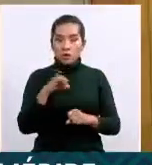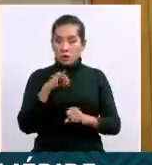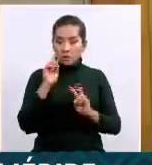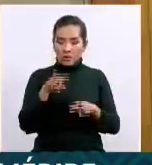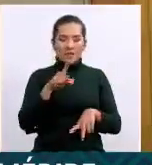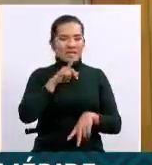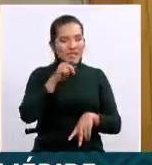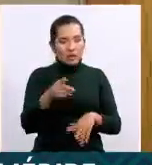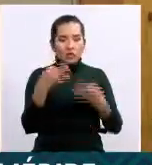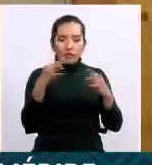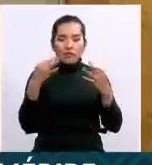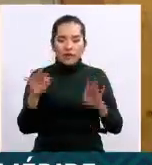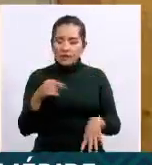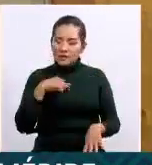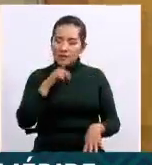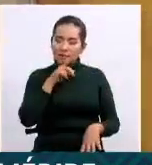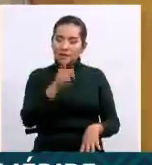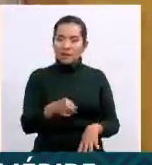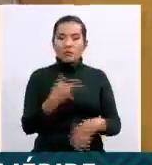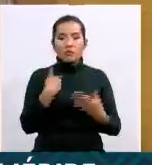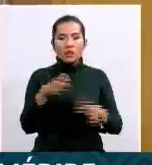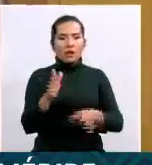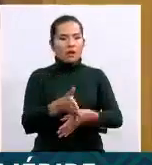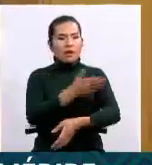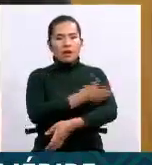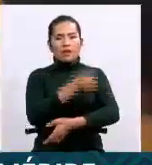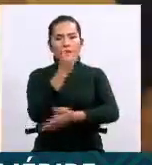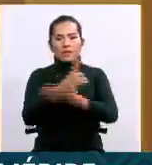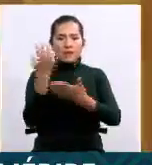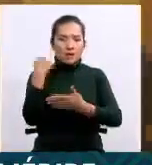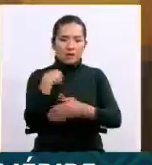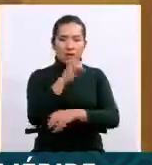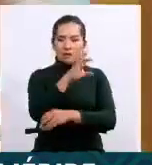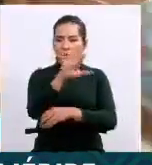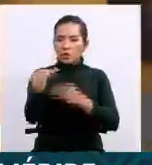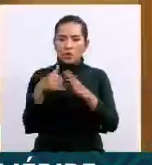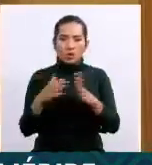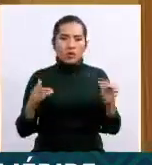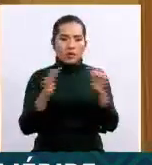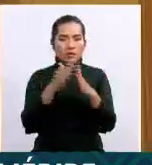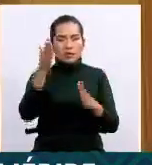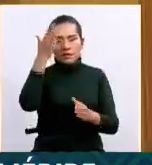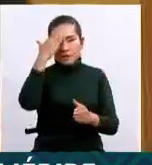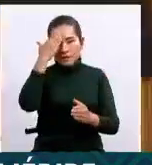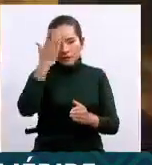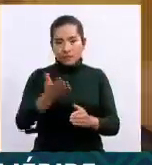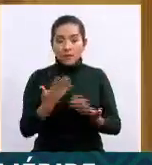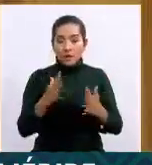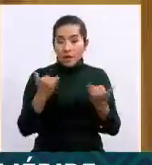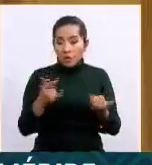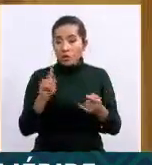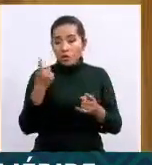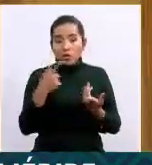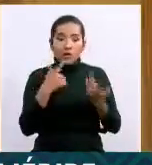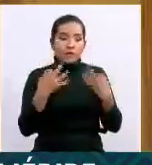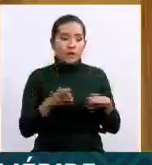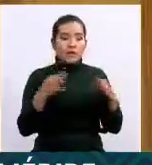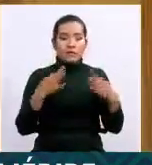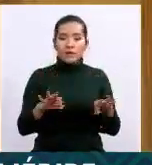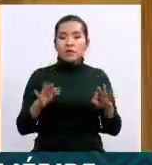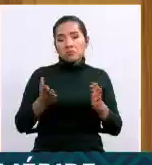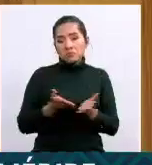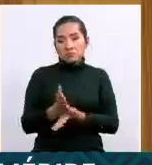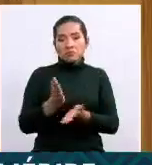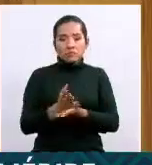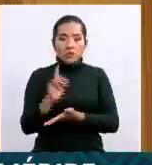eso estoy seguro. Yo advertí esto a los paseños hace una semana atrás. Y como ustedes verán, solo tenemos festejos. Eso